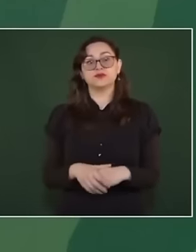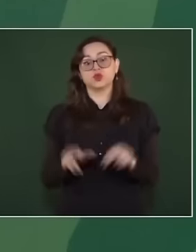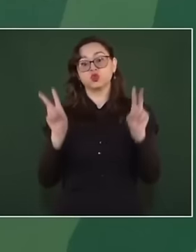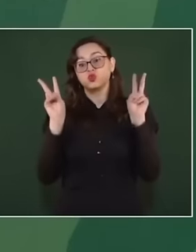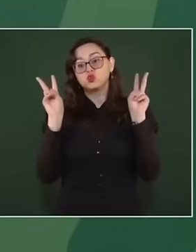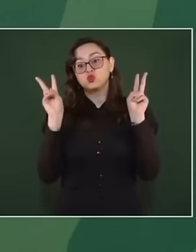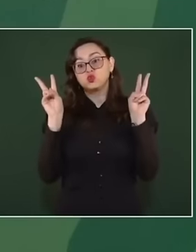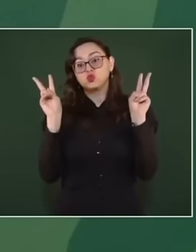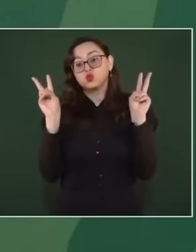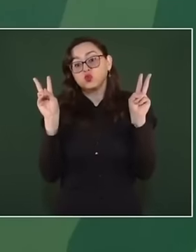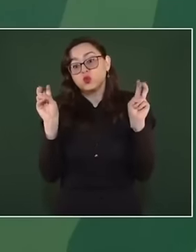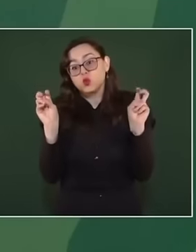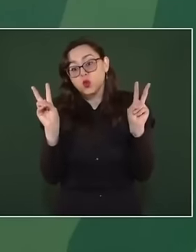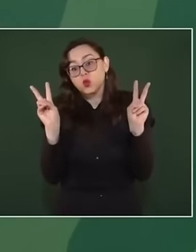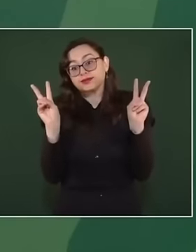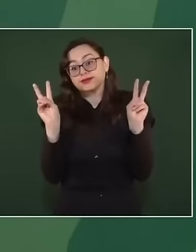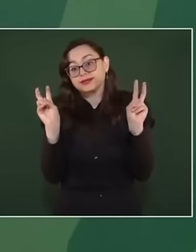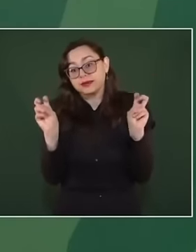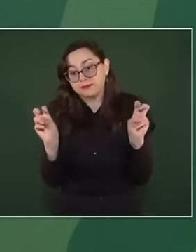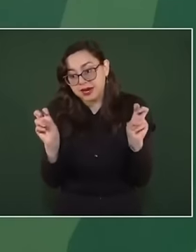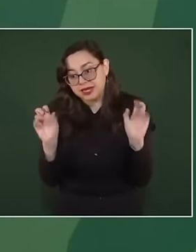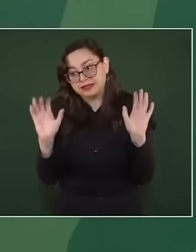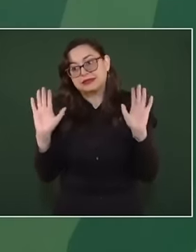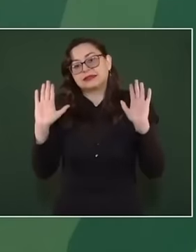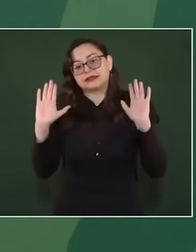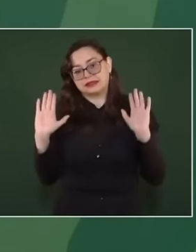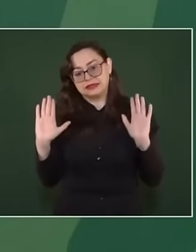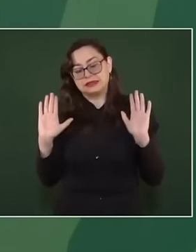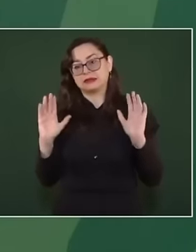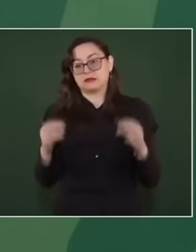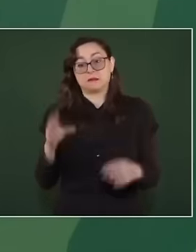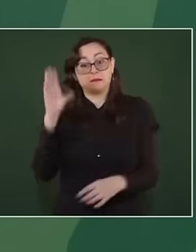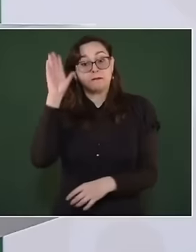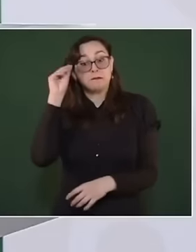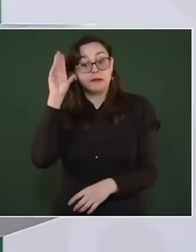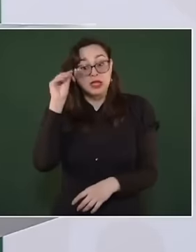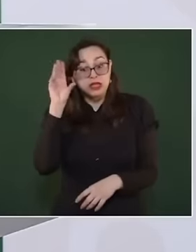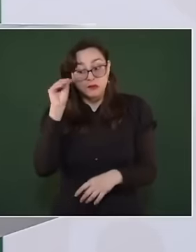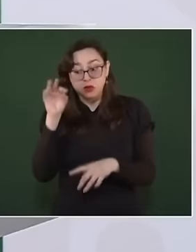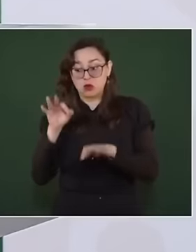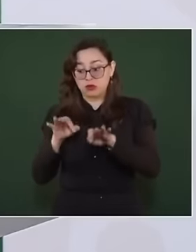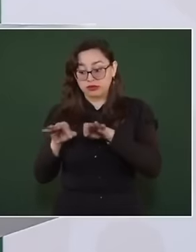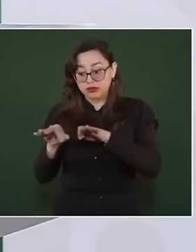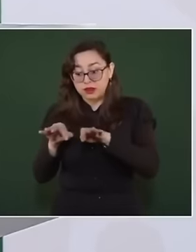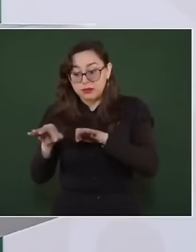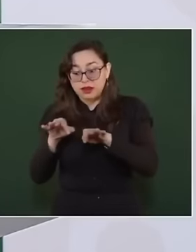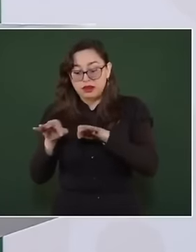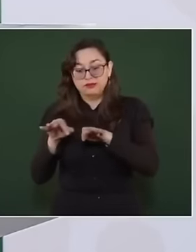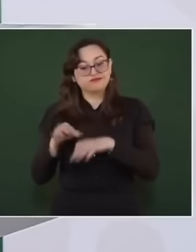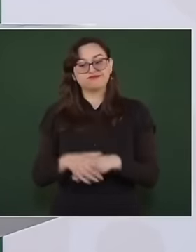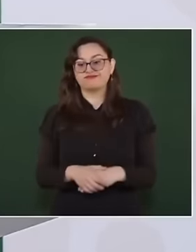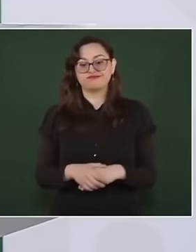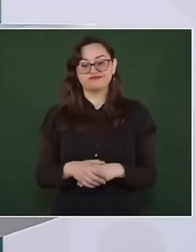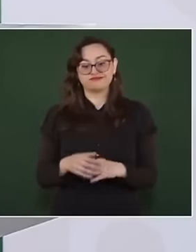de operativos que supuestamente se realizaban en vivo cuando en realidad